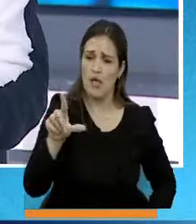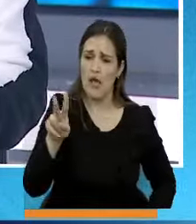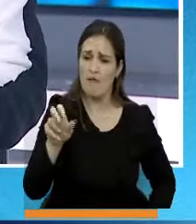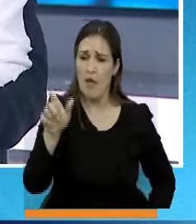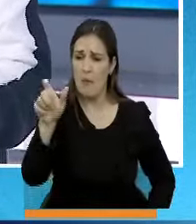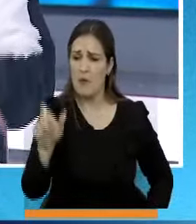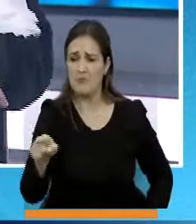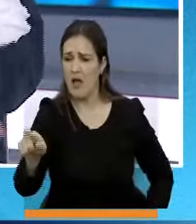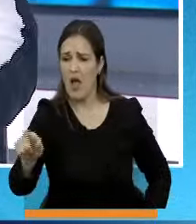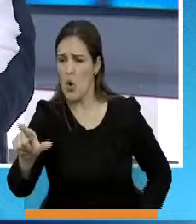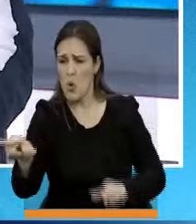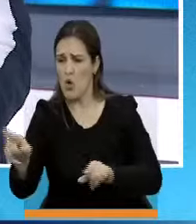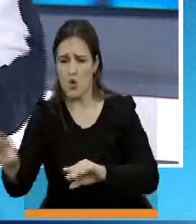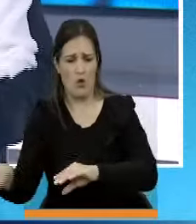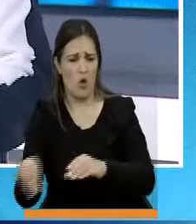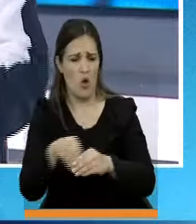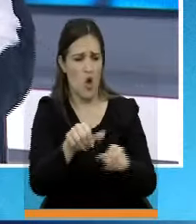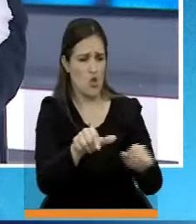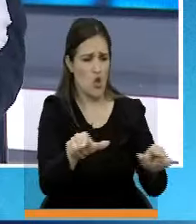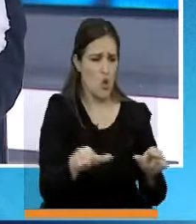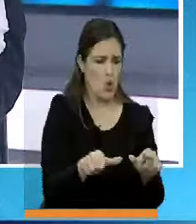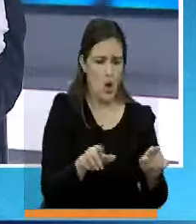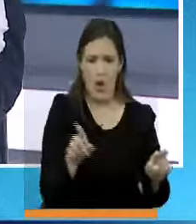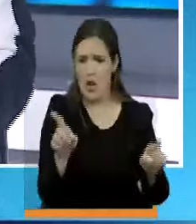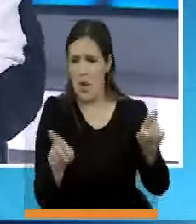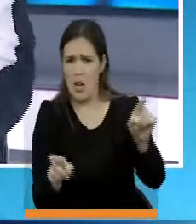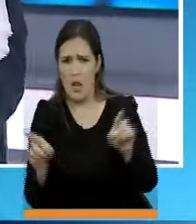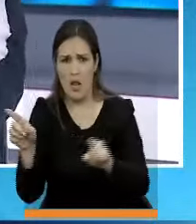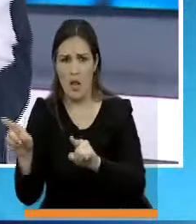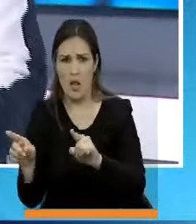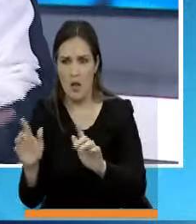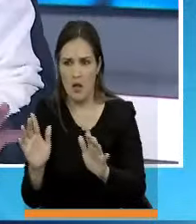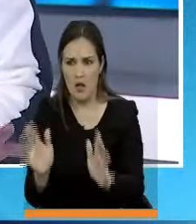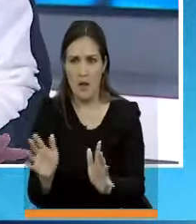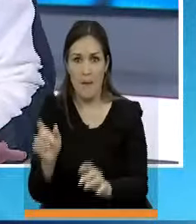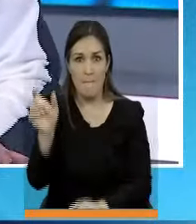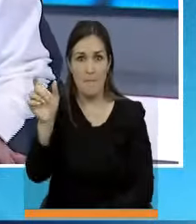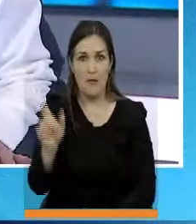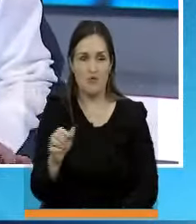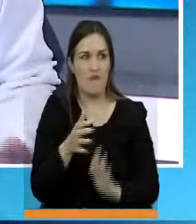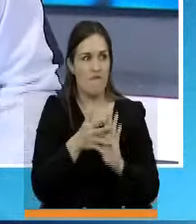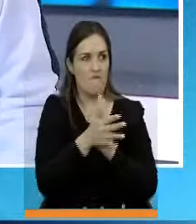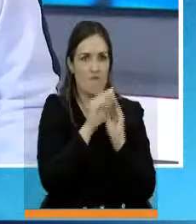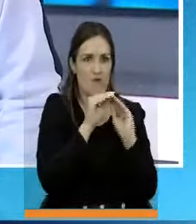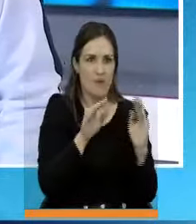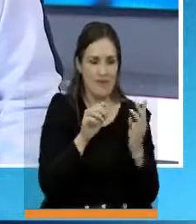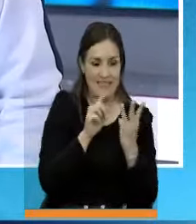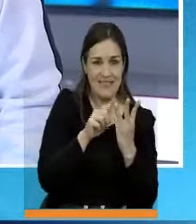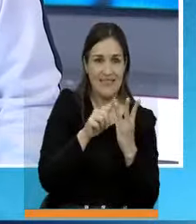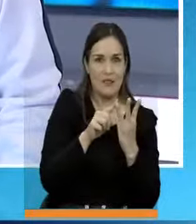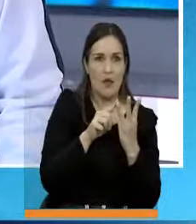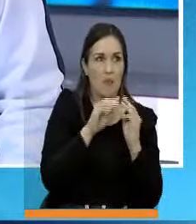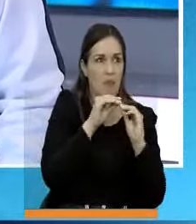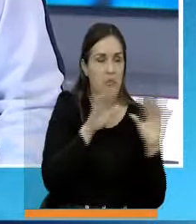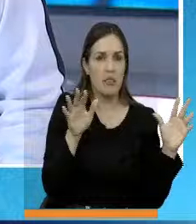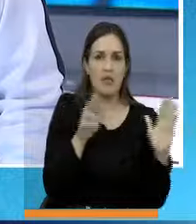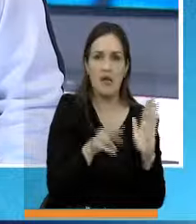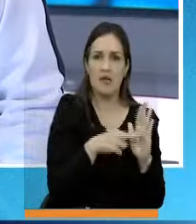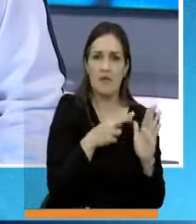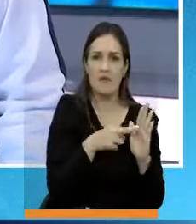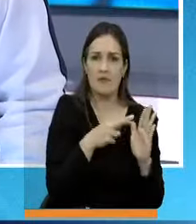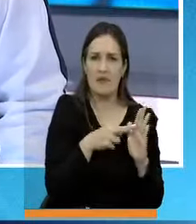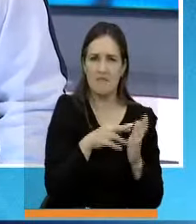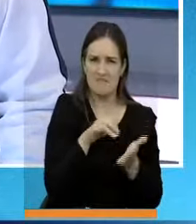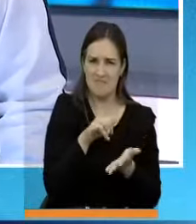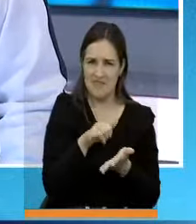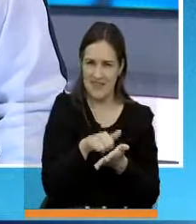debían pasarlo a otro lado, y que días después aparecen unos datos filtrados a una revista. El mismo modus